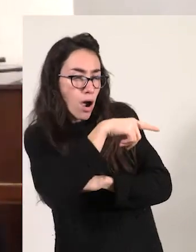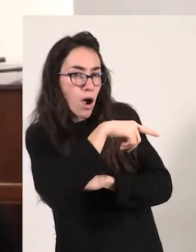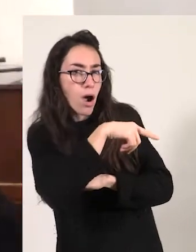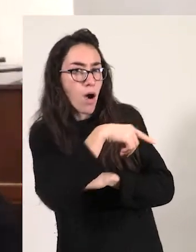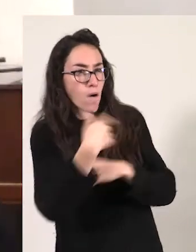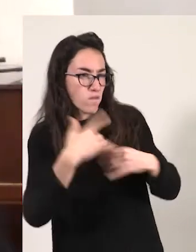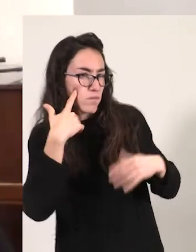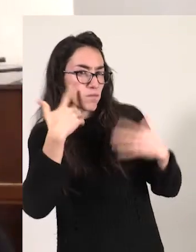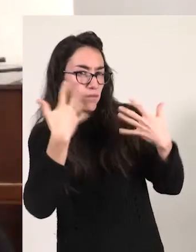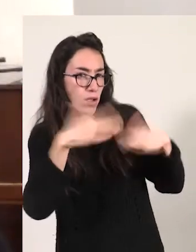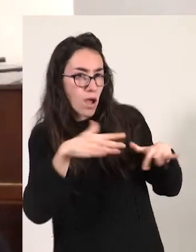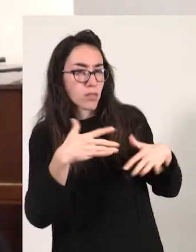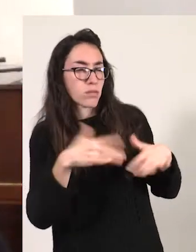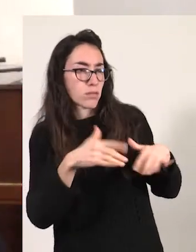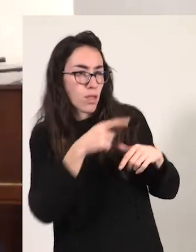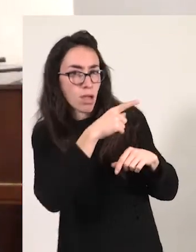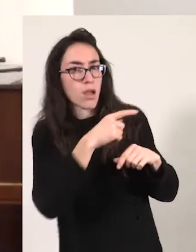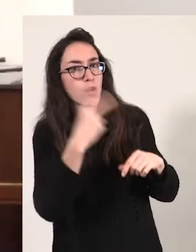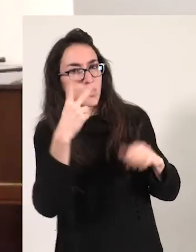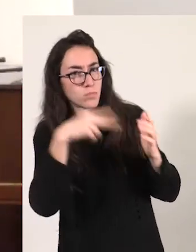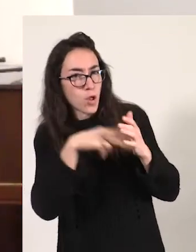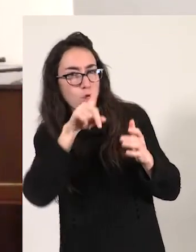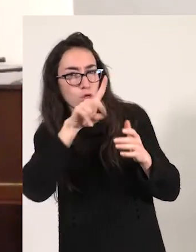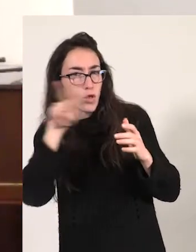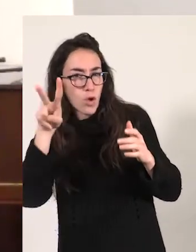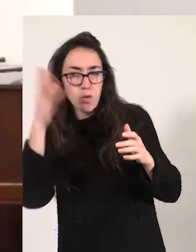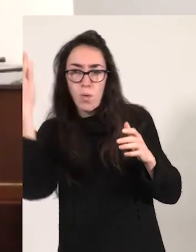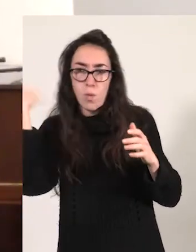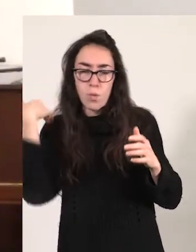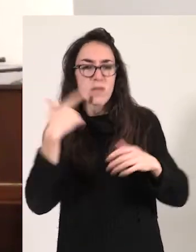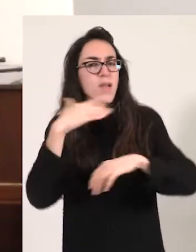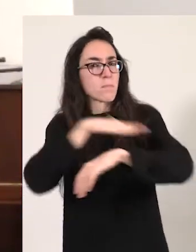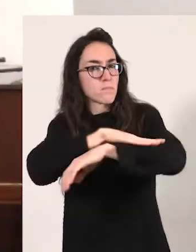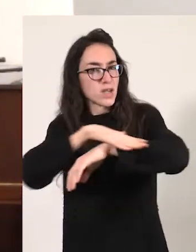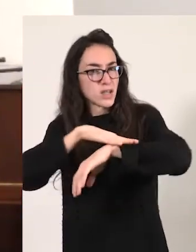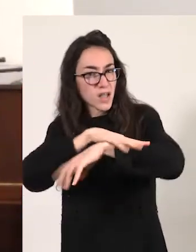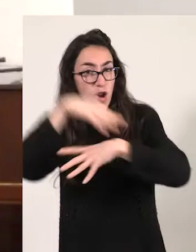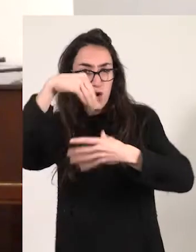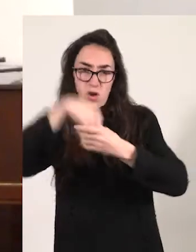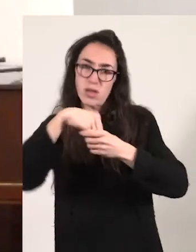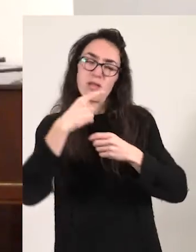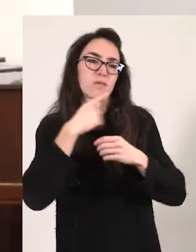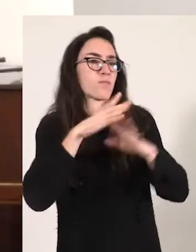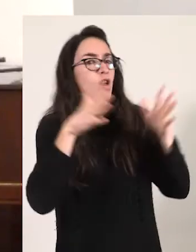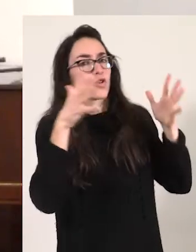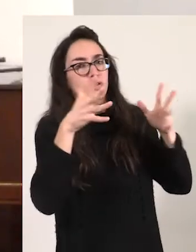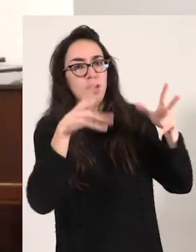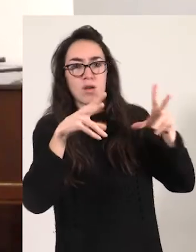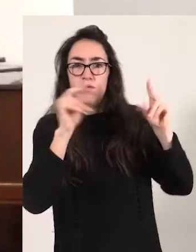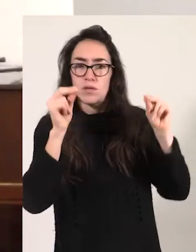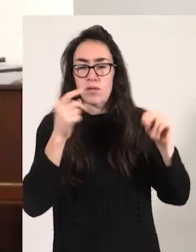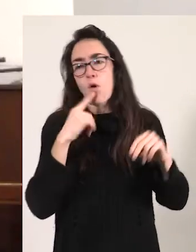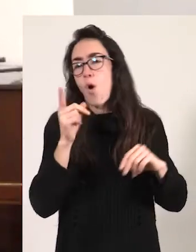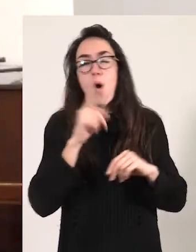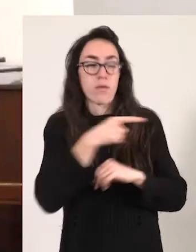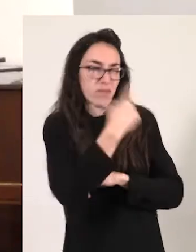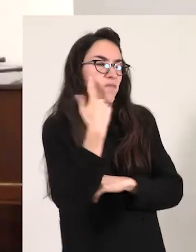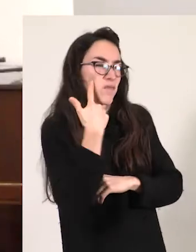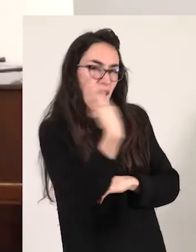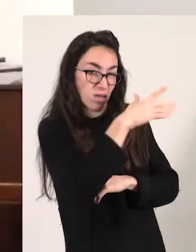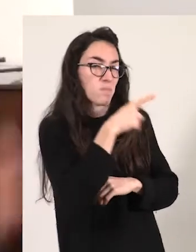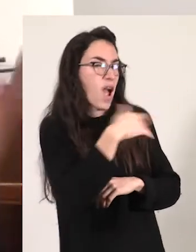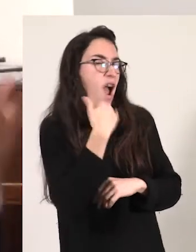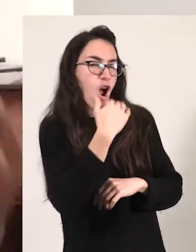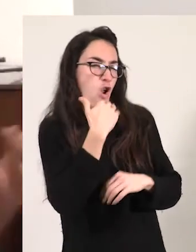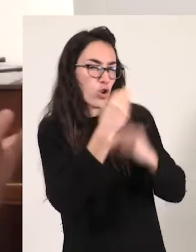¡ay, le han parado por las malditas identificaciones por perfil racial, que ya en 2012 el Ministerio de Interior dijo que era una práctica desaconsejable! No,